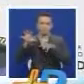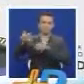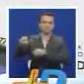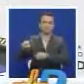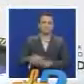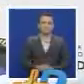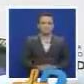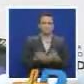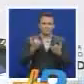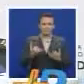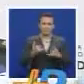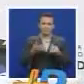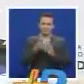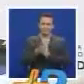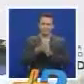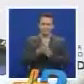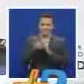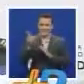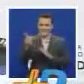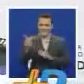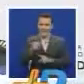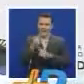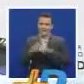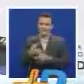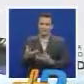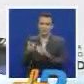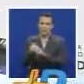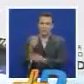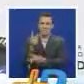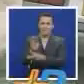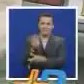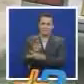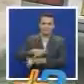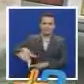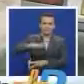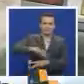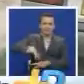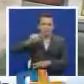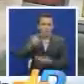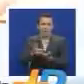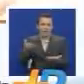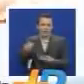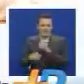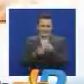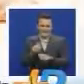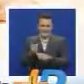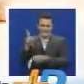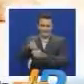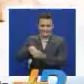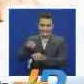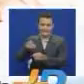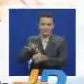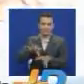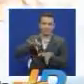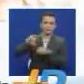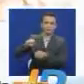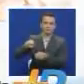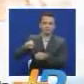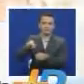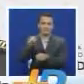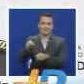retaliación. Uno de estos menores hacía parte de una pandilla que delinque en este sector. Este menor agresor fue